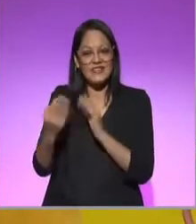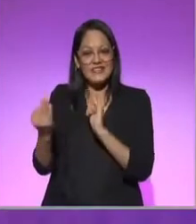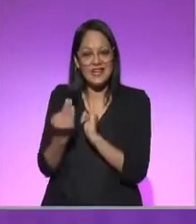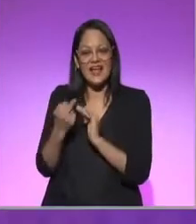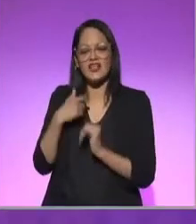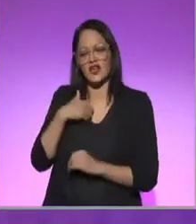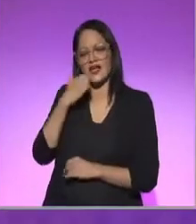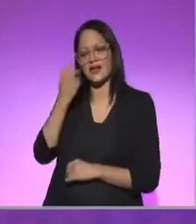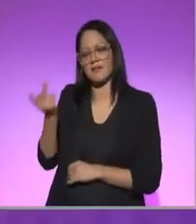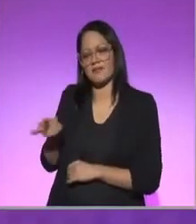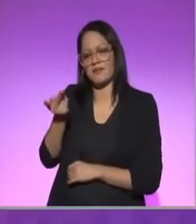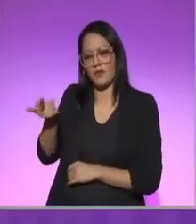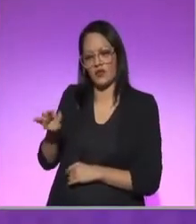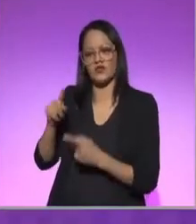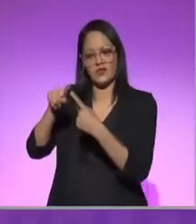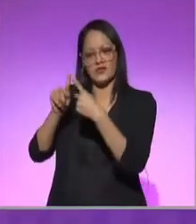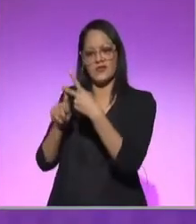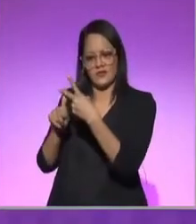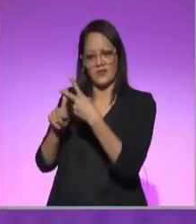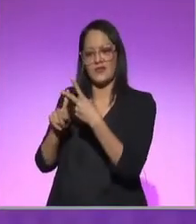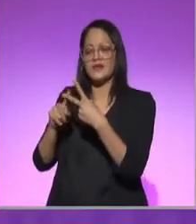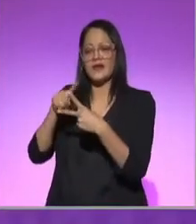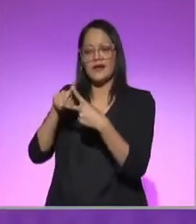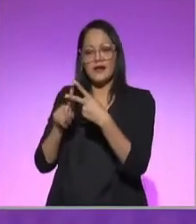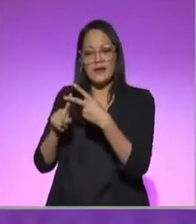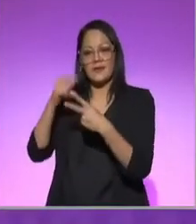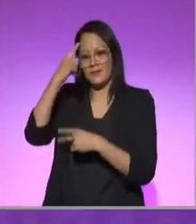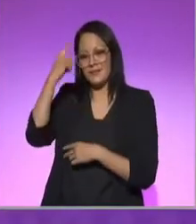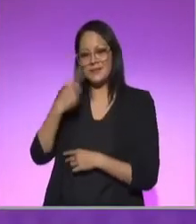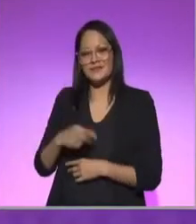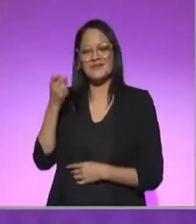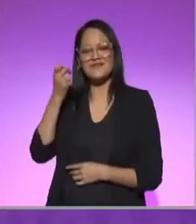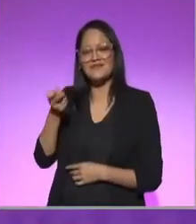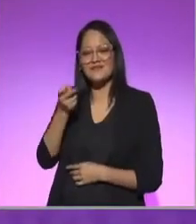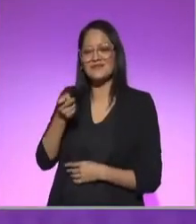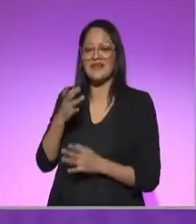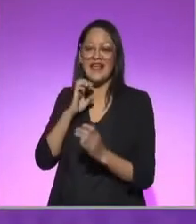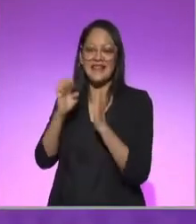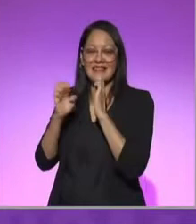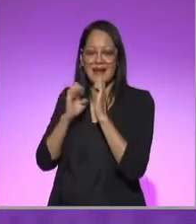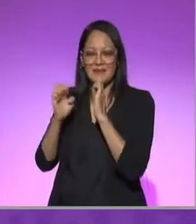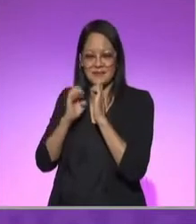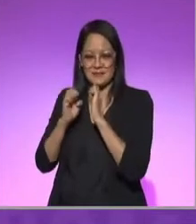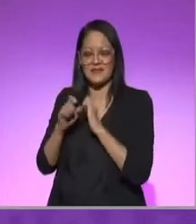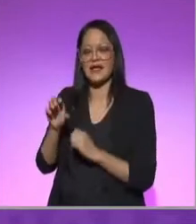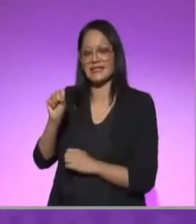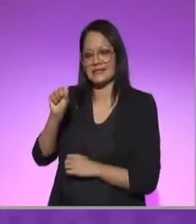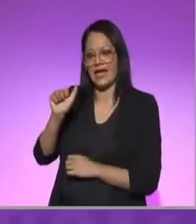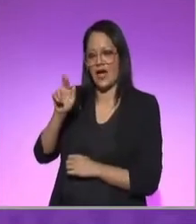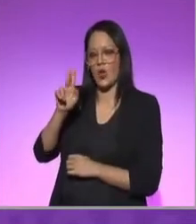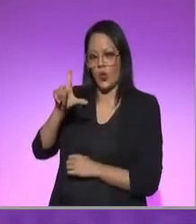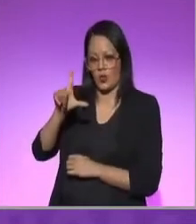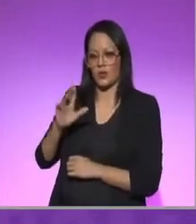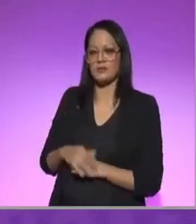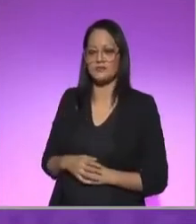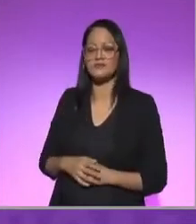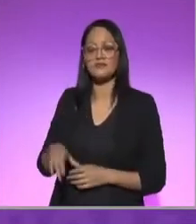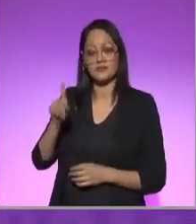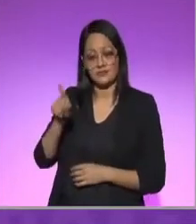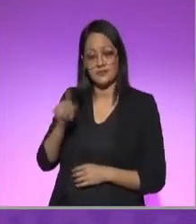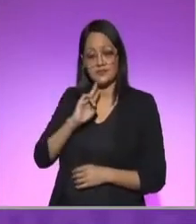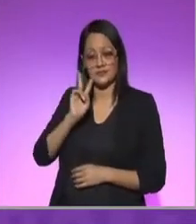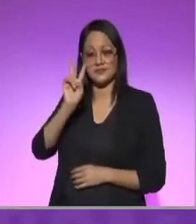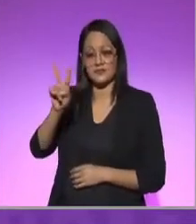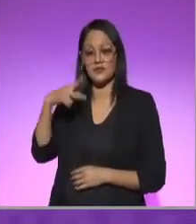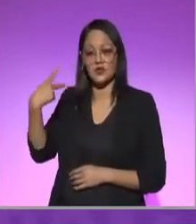preguntar dos cositas y seguir con estas mini entrevistas. Saúl, ya vi que empezaste